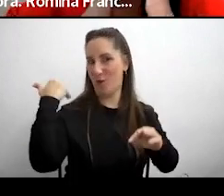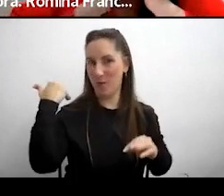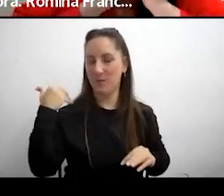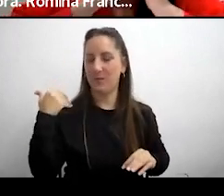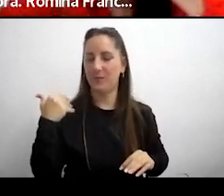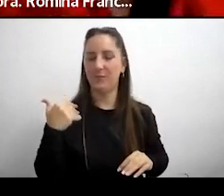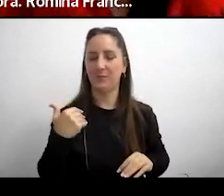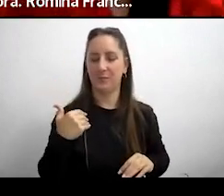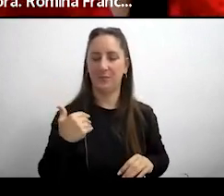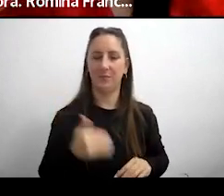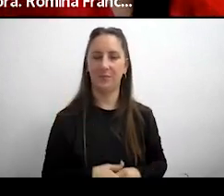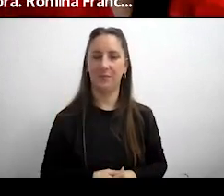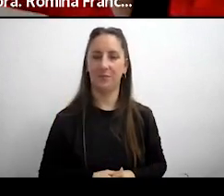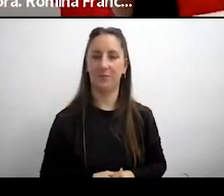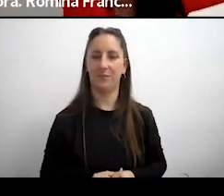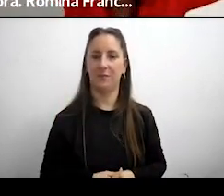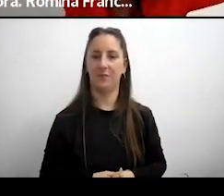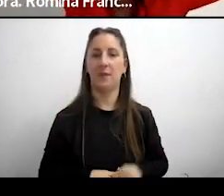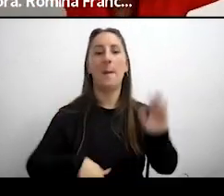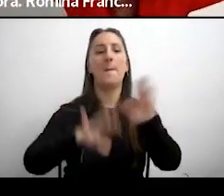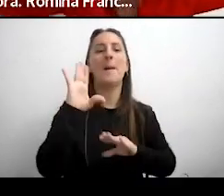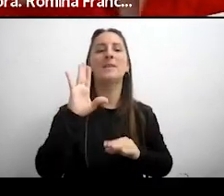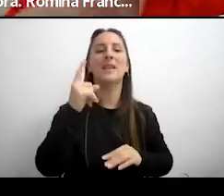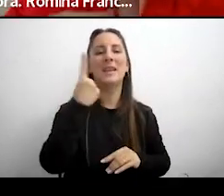utilizar el coeficiente IPC, que